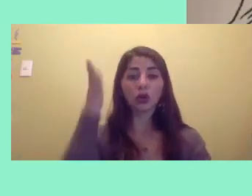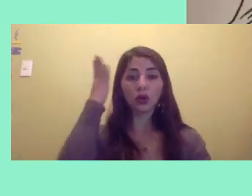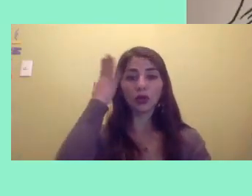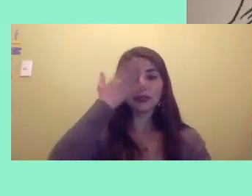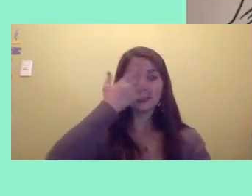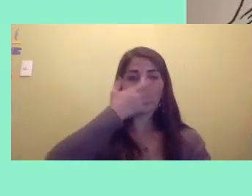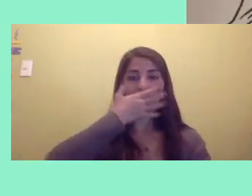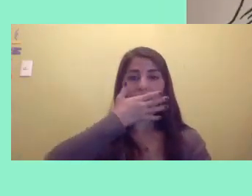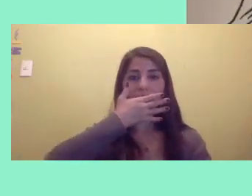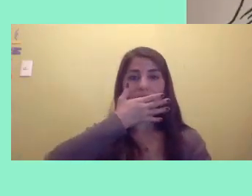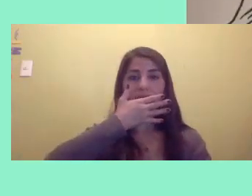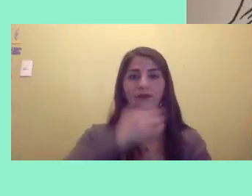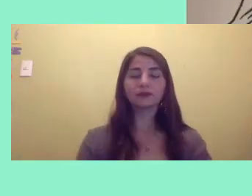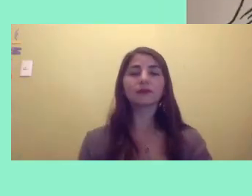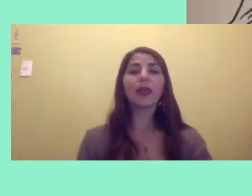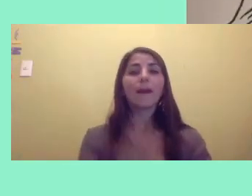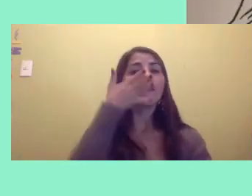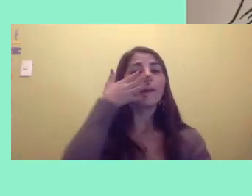Continuamos con los colores, negro,